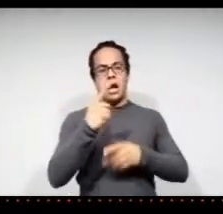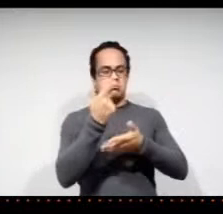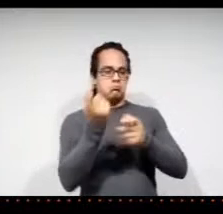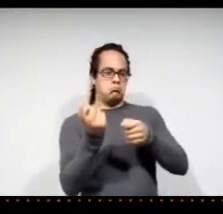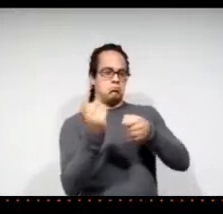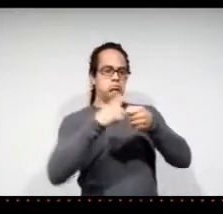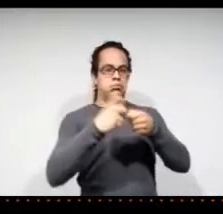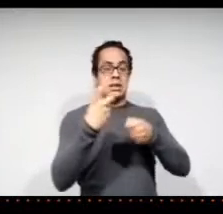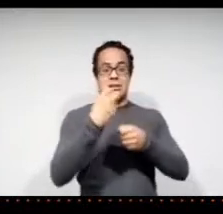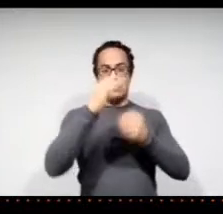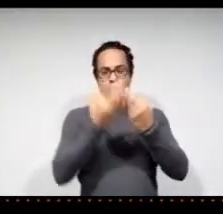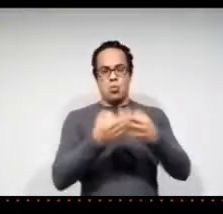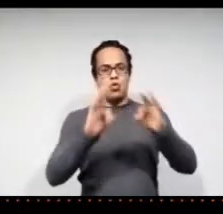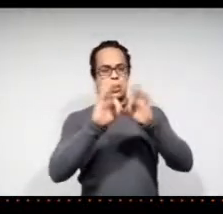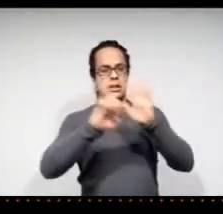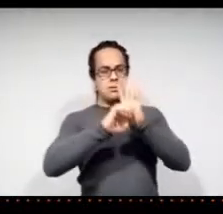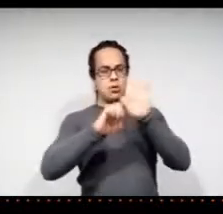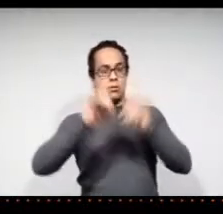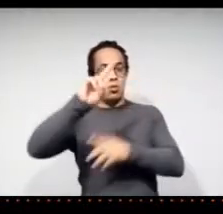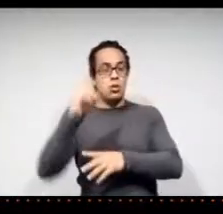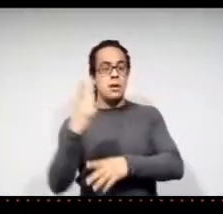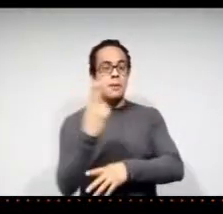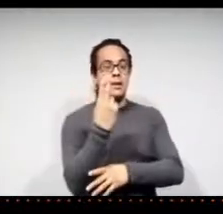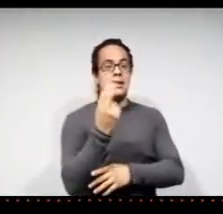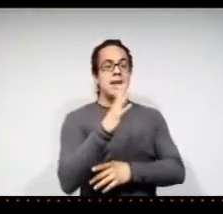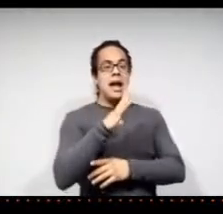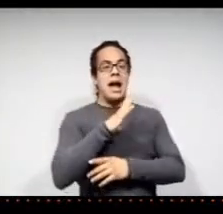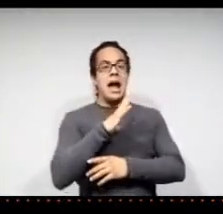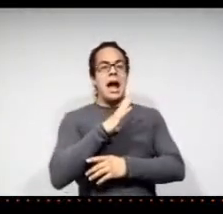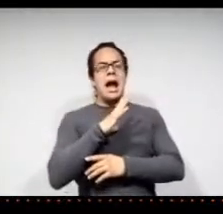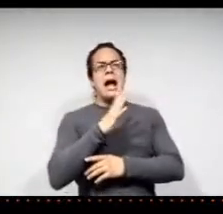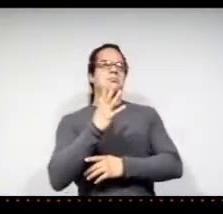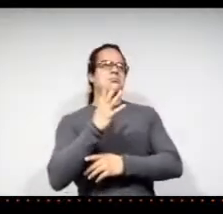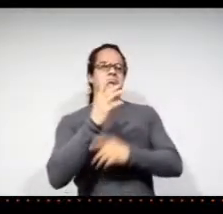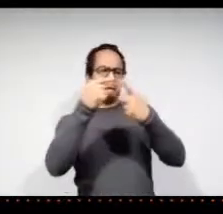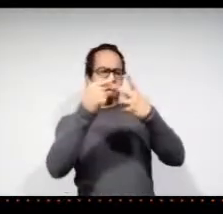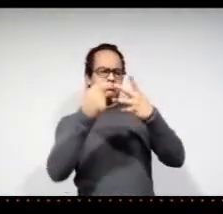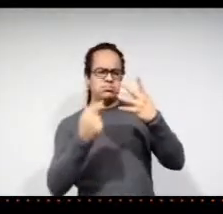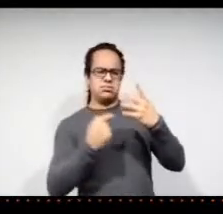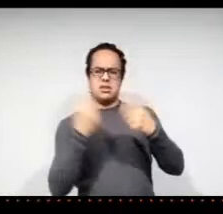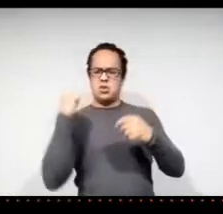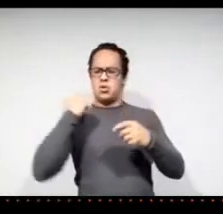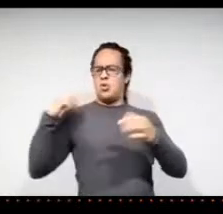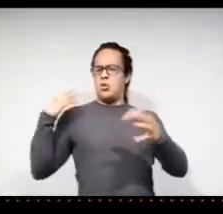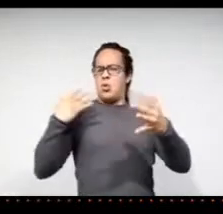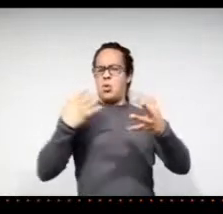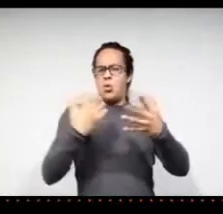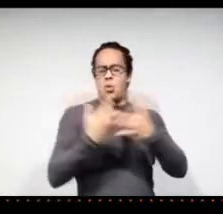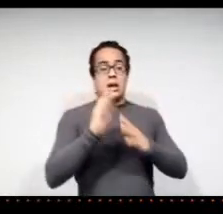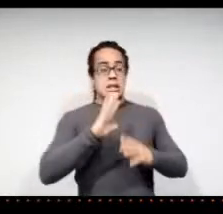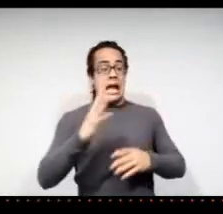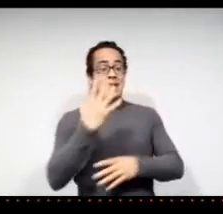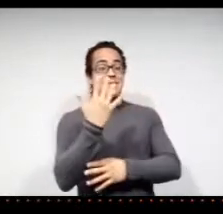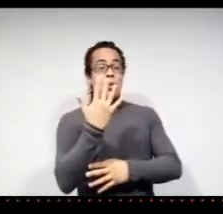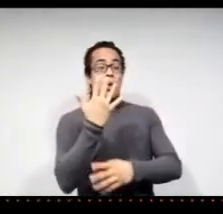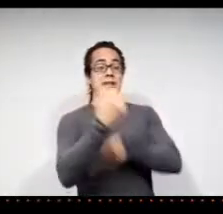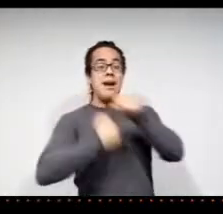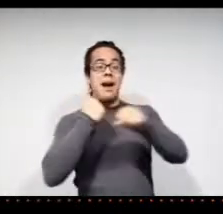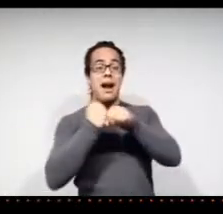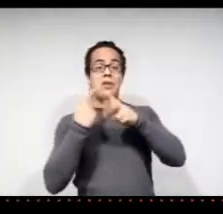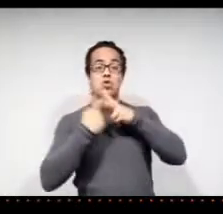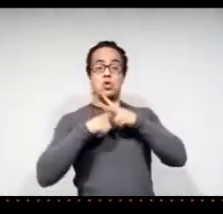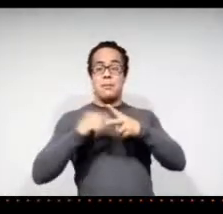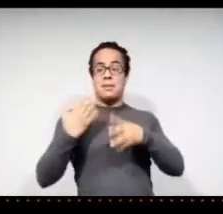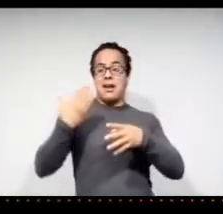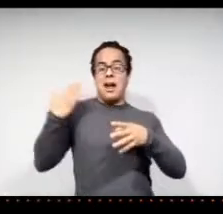universidad, una de las muchas cosas que ha tenido en el último siglo, es que ya va a cumplir 50 años que empezó con programas